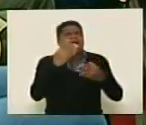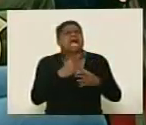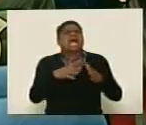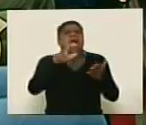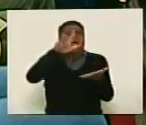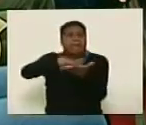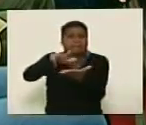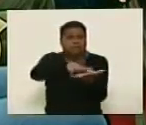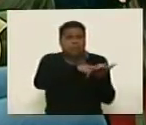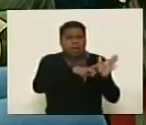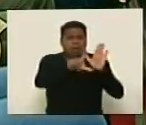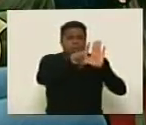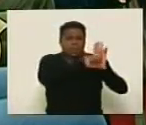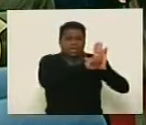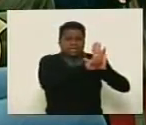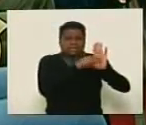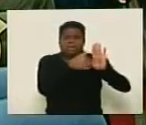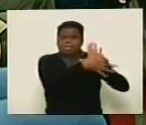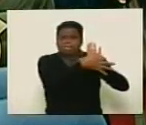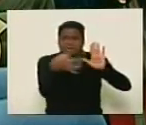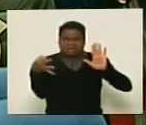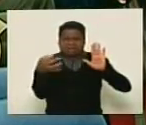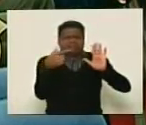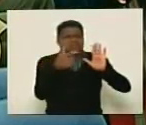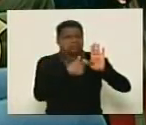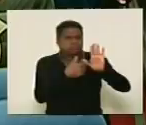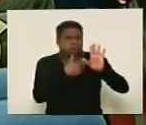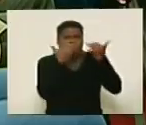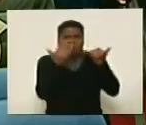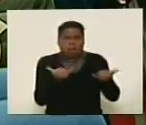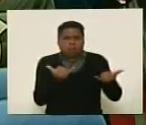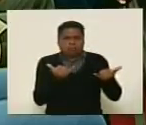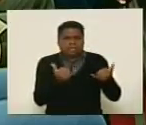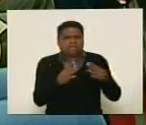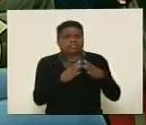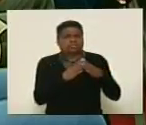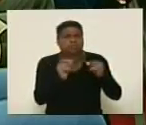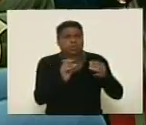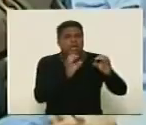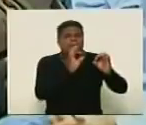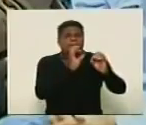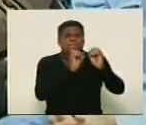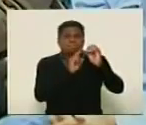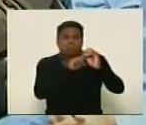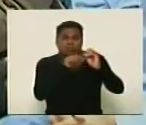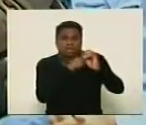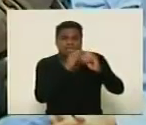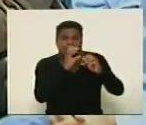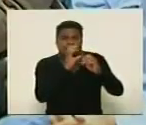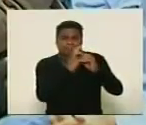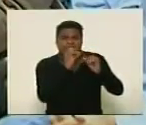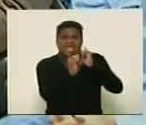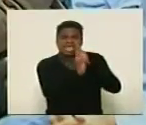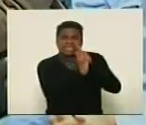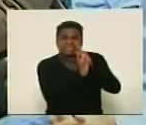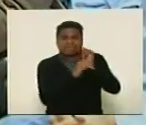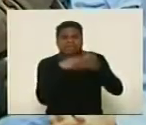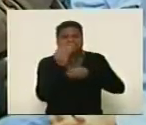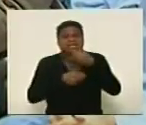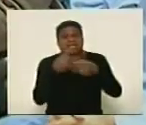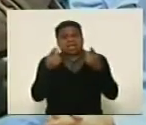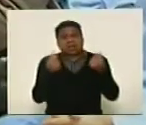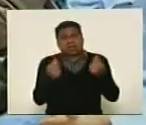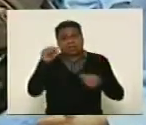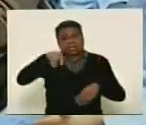aquí, encadenan perfectamente para que el Petro se convierta en la realidad